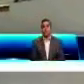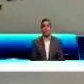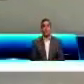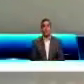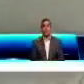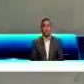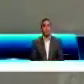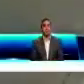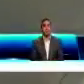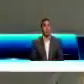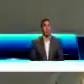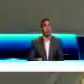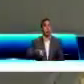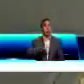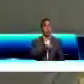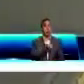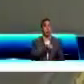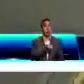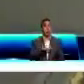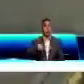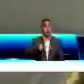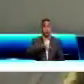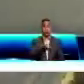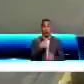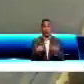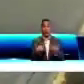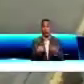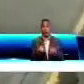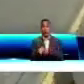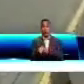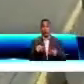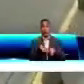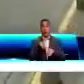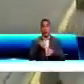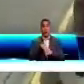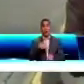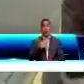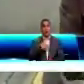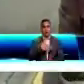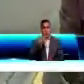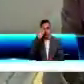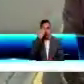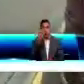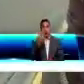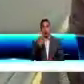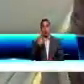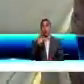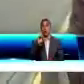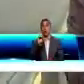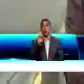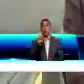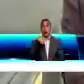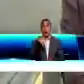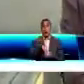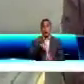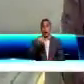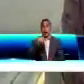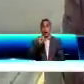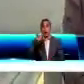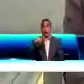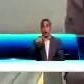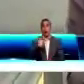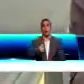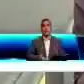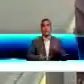prepara, ¿no? Nosotros en este punto de acá sabemos que el COE de aquí, del Cantón Mejía, se